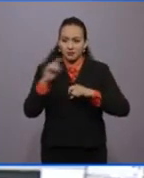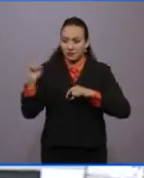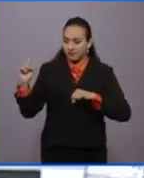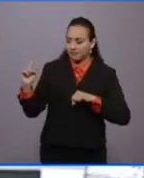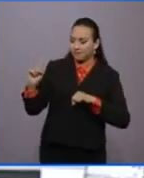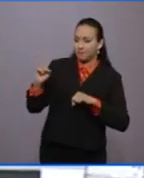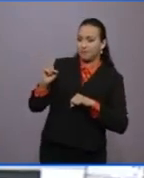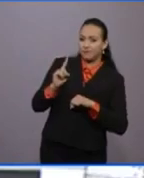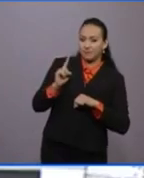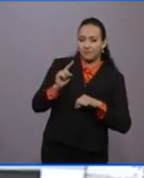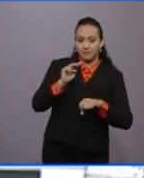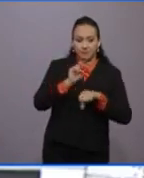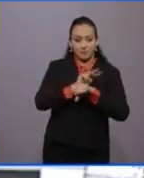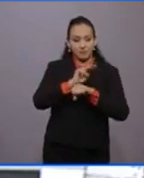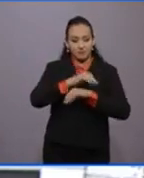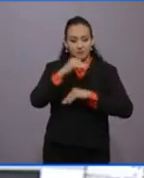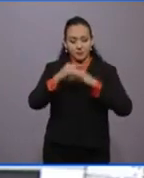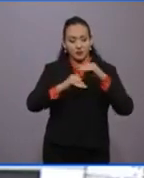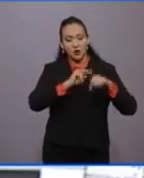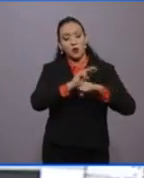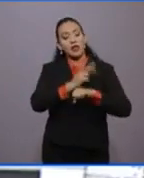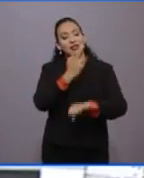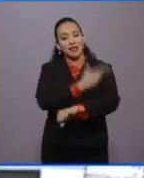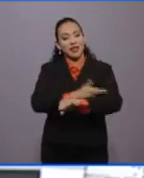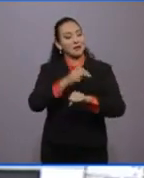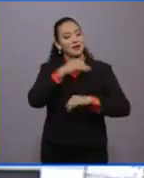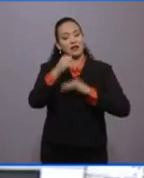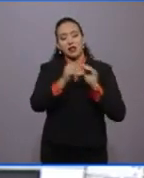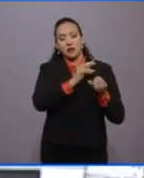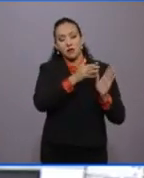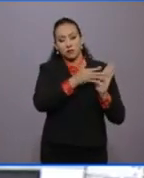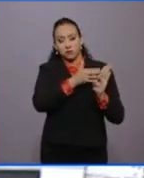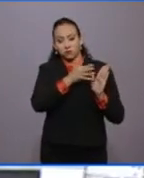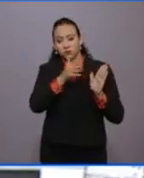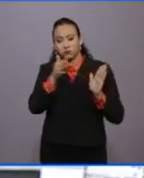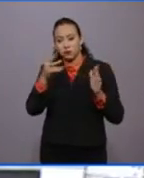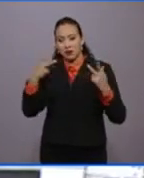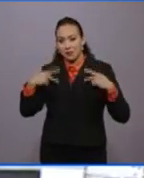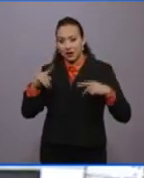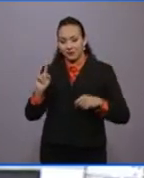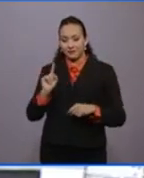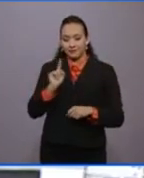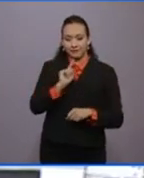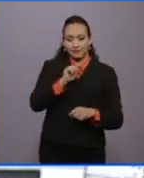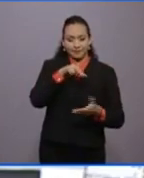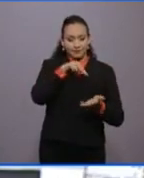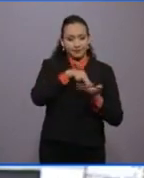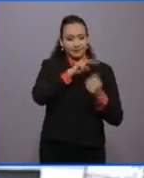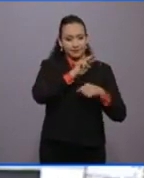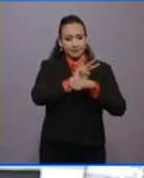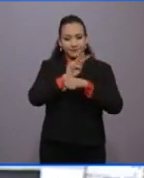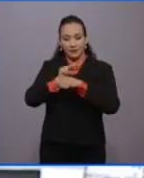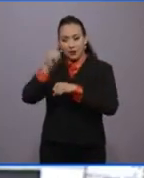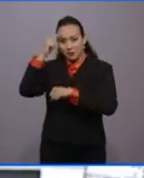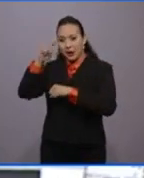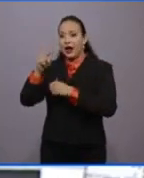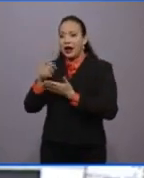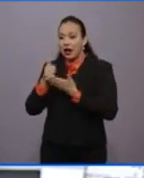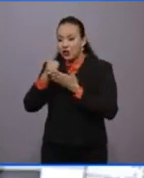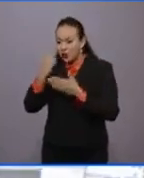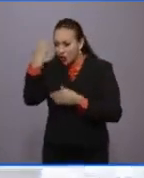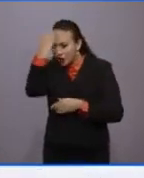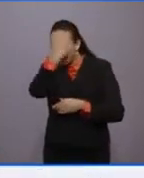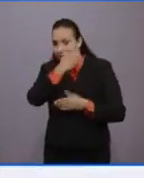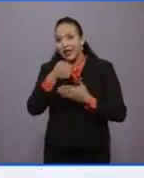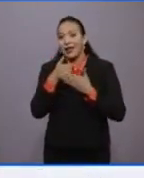cargo el proceso en cada una de las competencias que ha sido asignada al